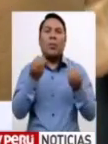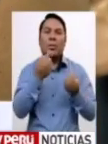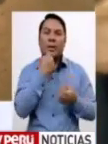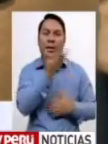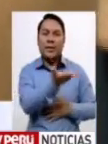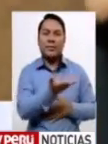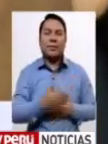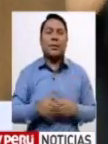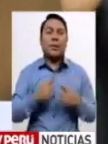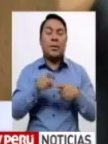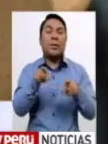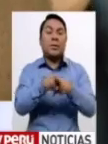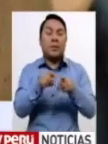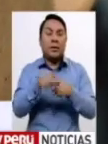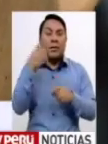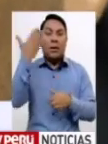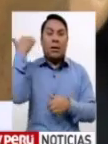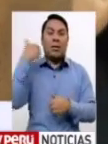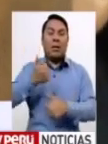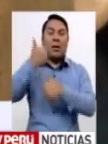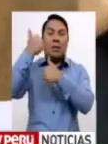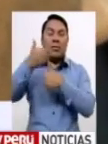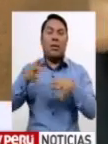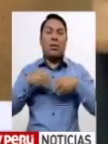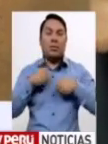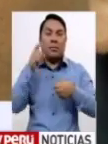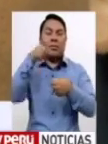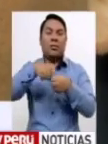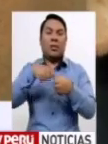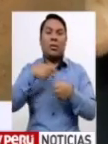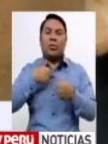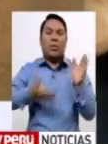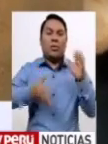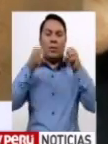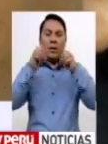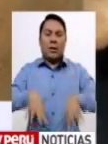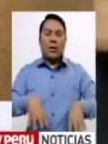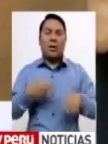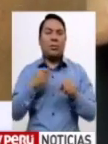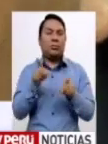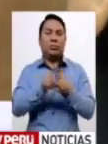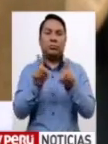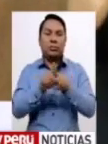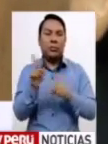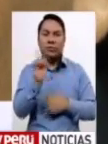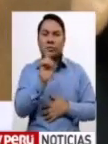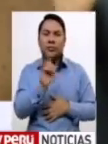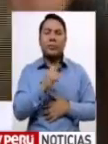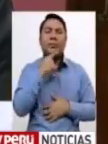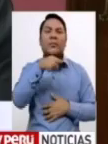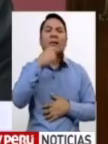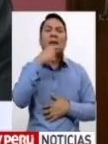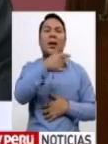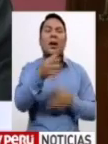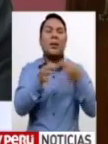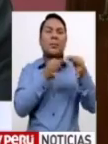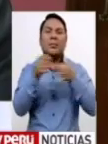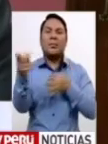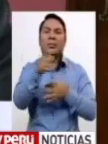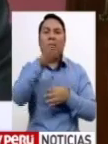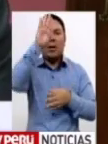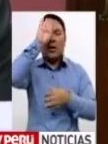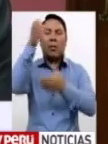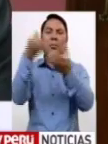disposición en agosto y que no pretende enquistarse en el puesto. Habló de las carencias de los bomberos. Nuestro